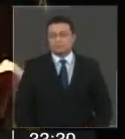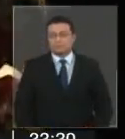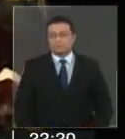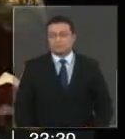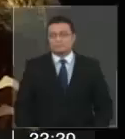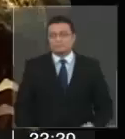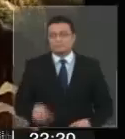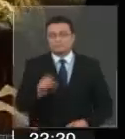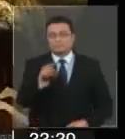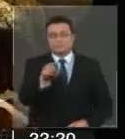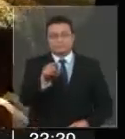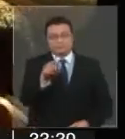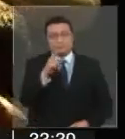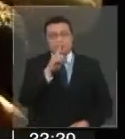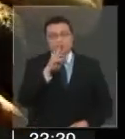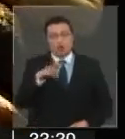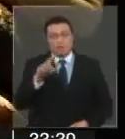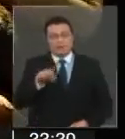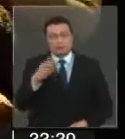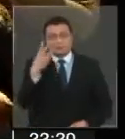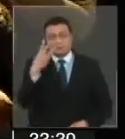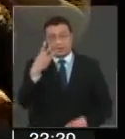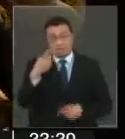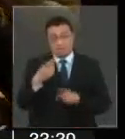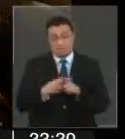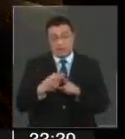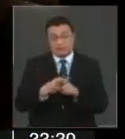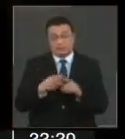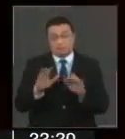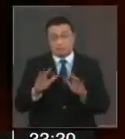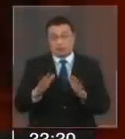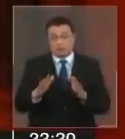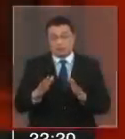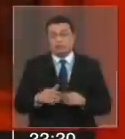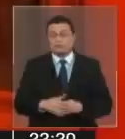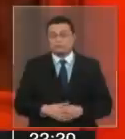El Tommy tenía como 3 meses más o menos y